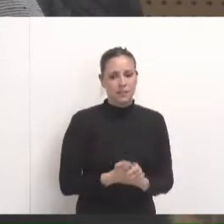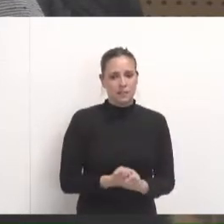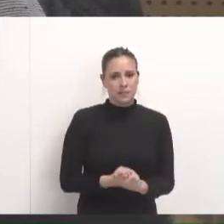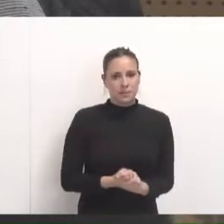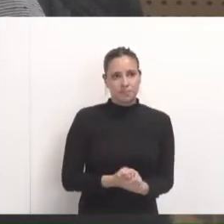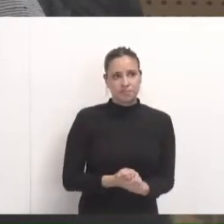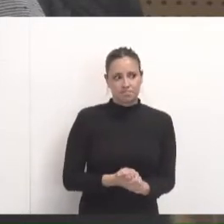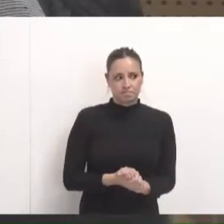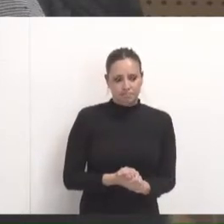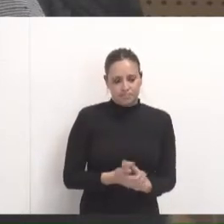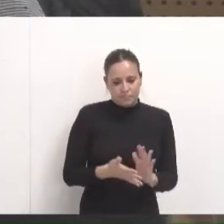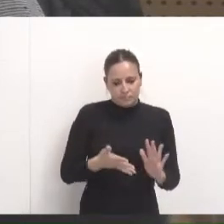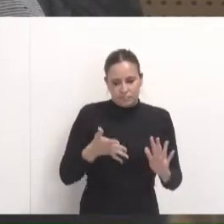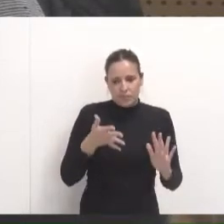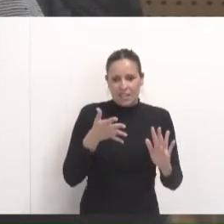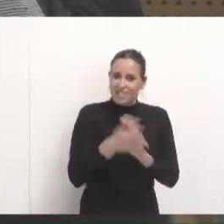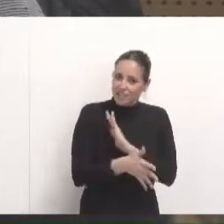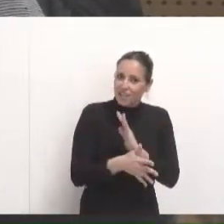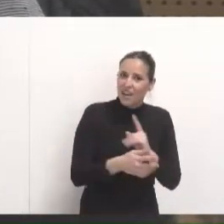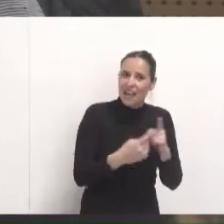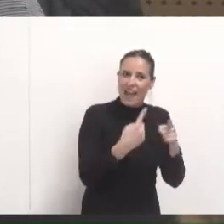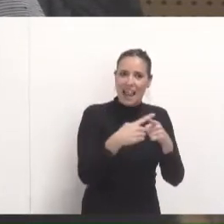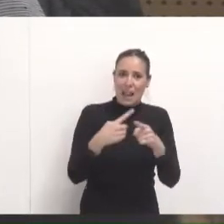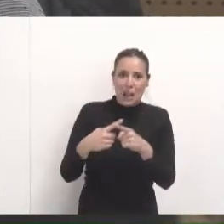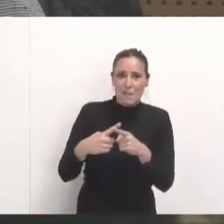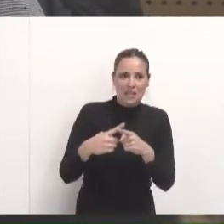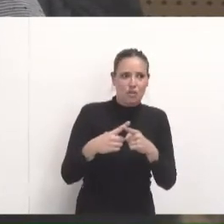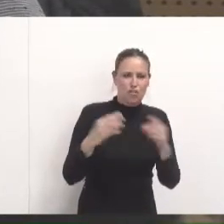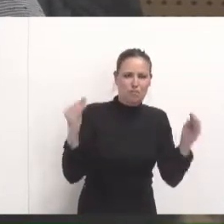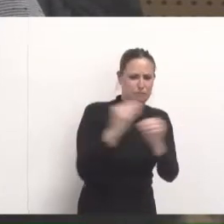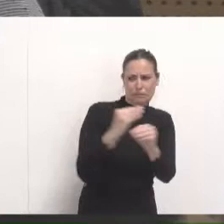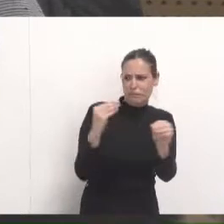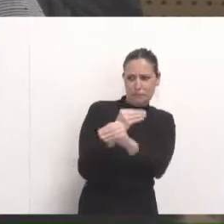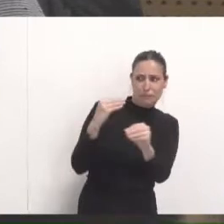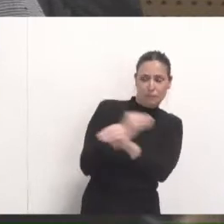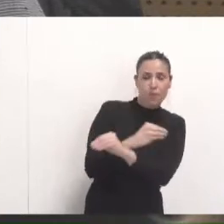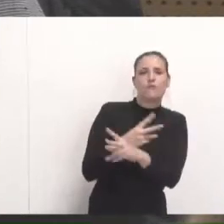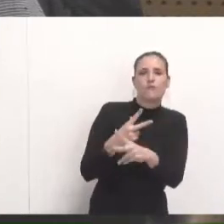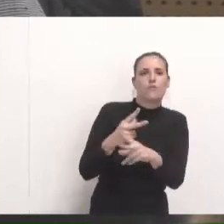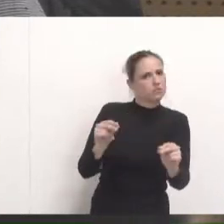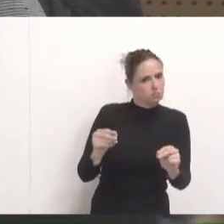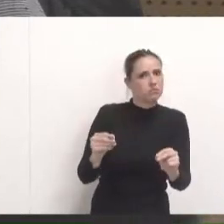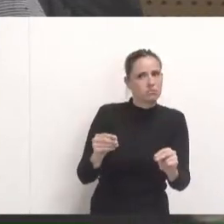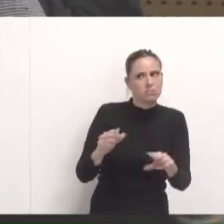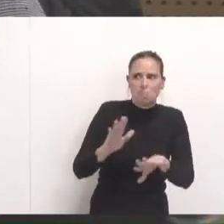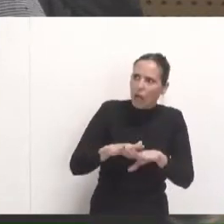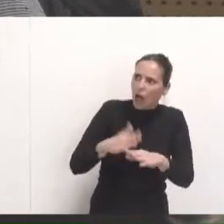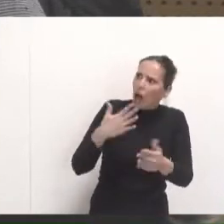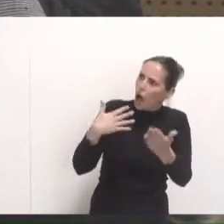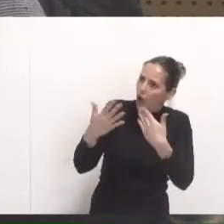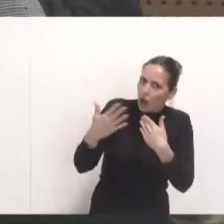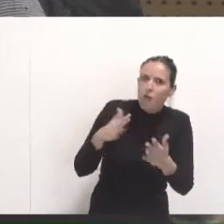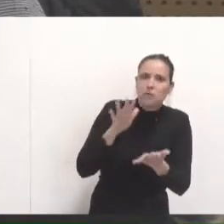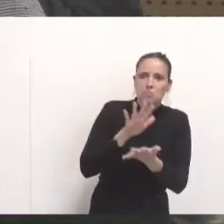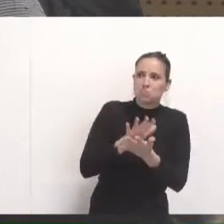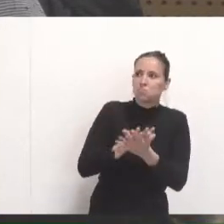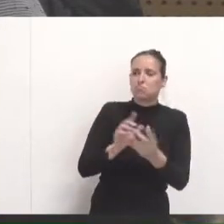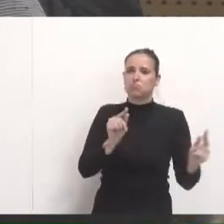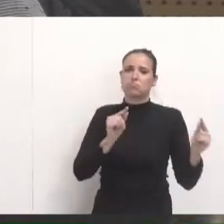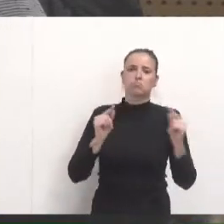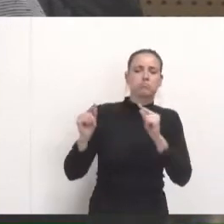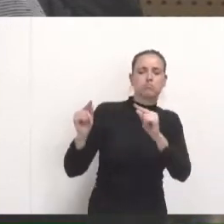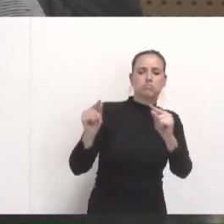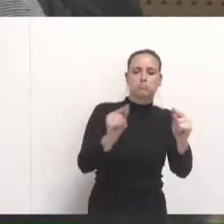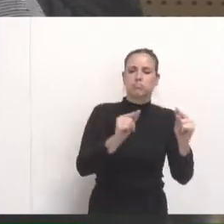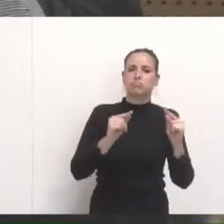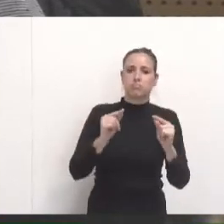acabar con los elementos de desacuerdo que nos separan, poder hablarlo largo y tendido. Les